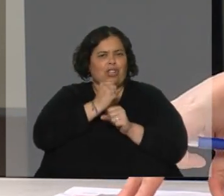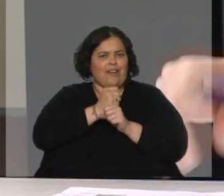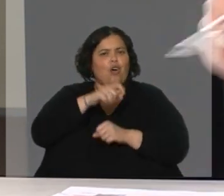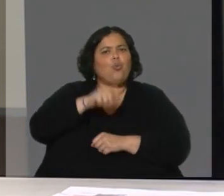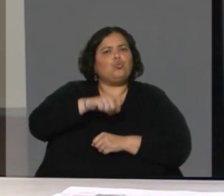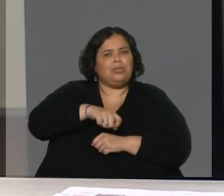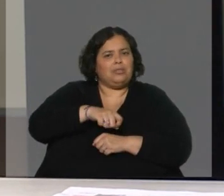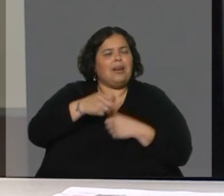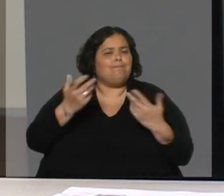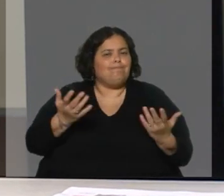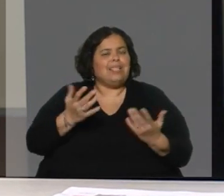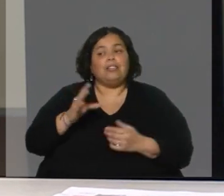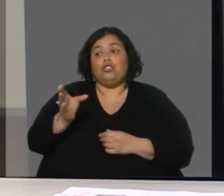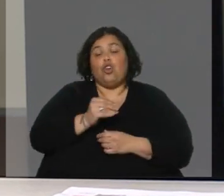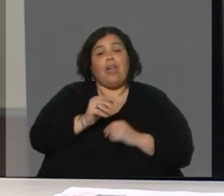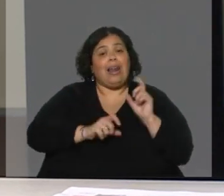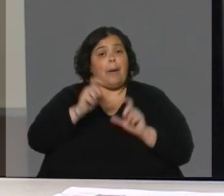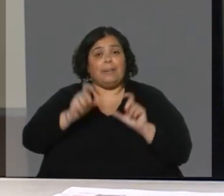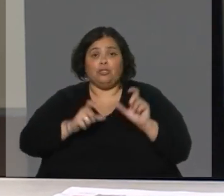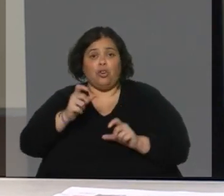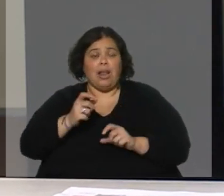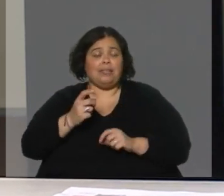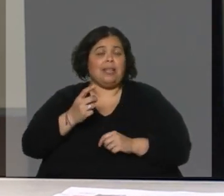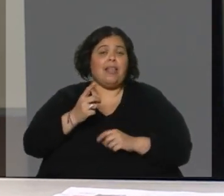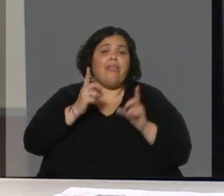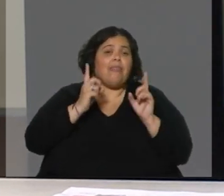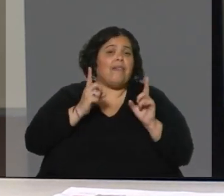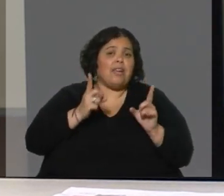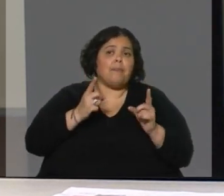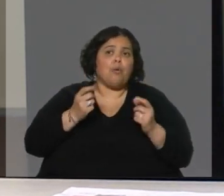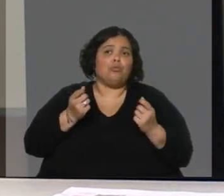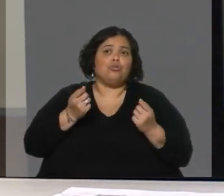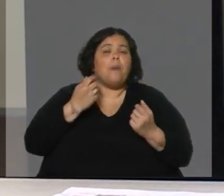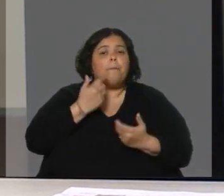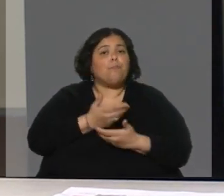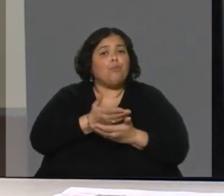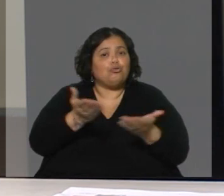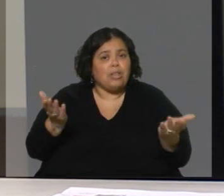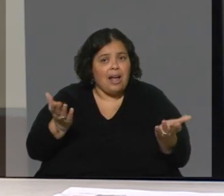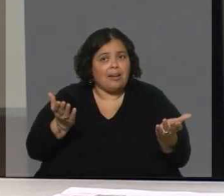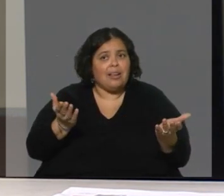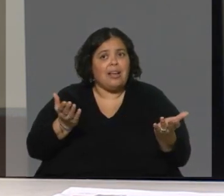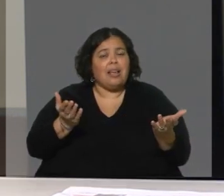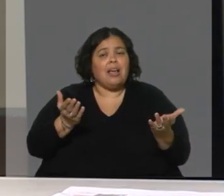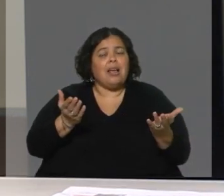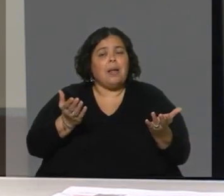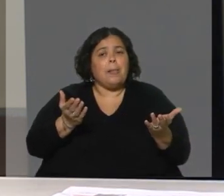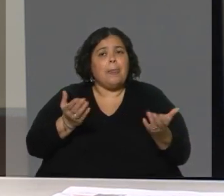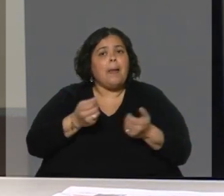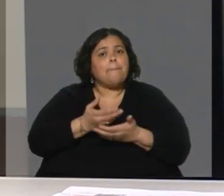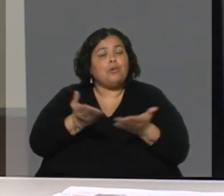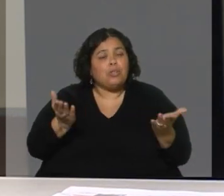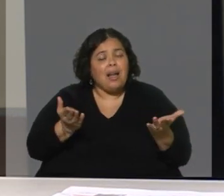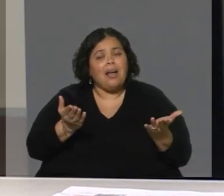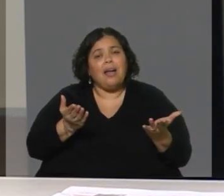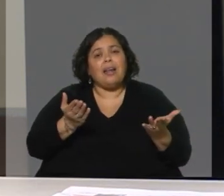Me parece que todas las personas tenemos que tratar de dar voz a la precisamente a las